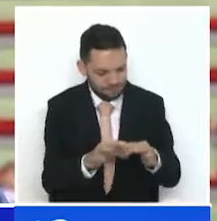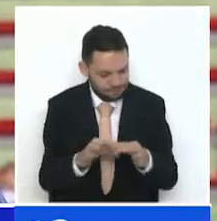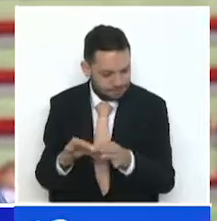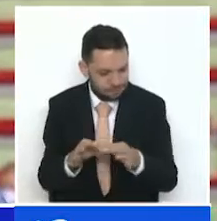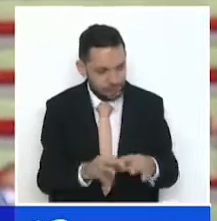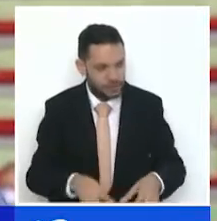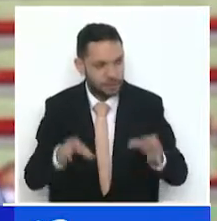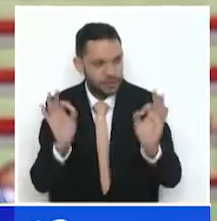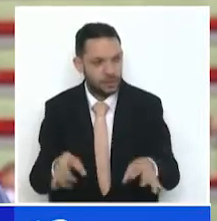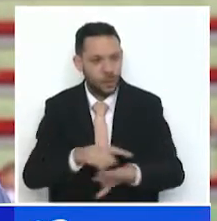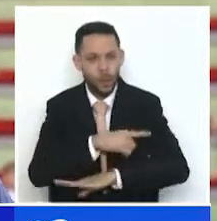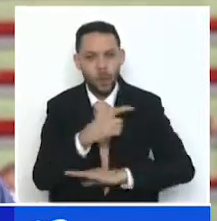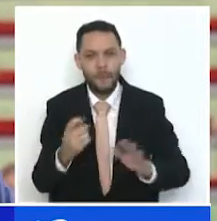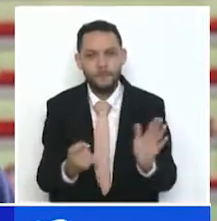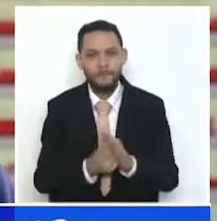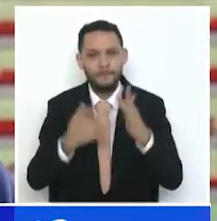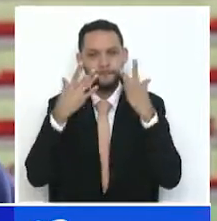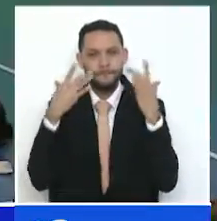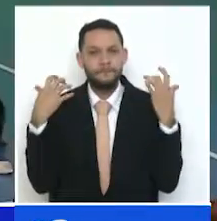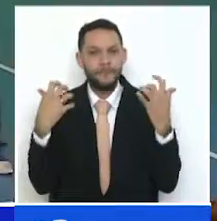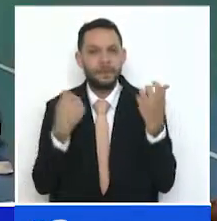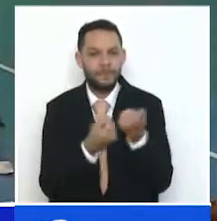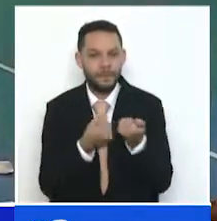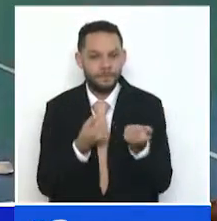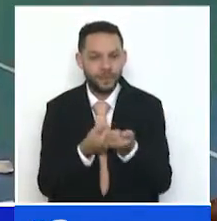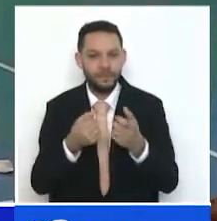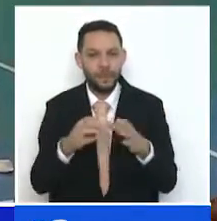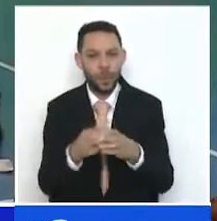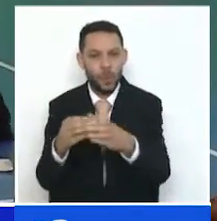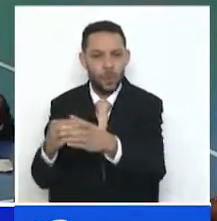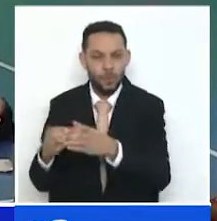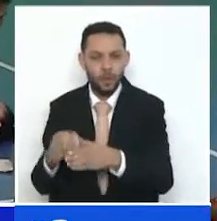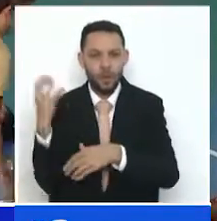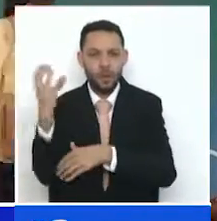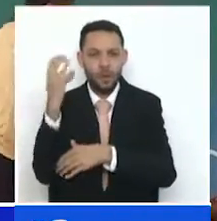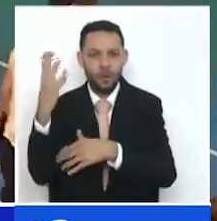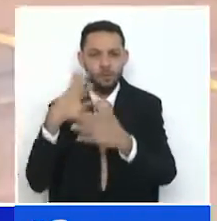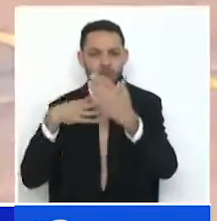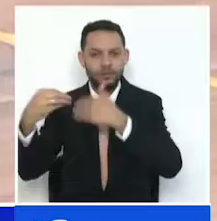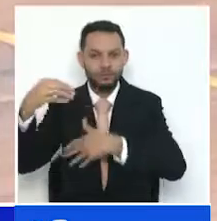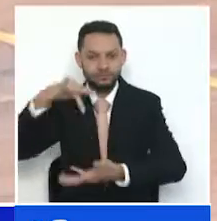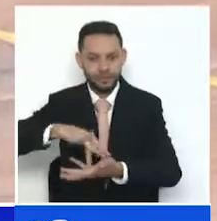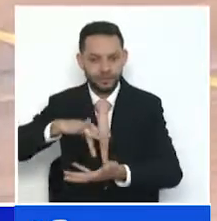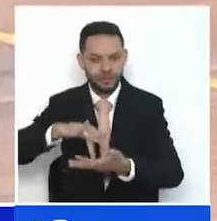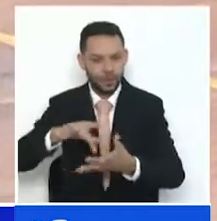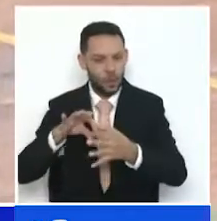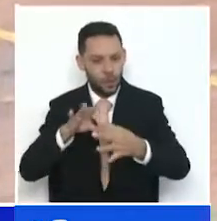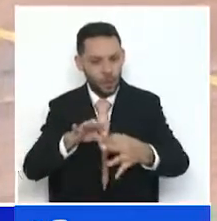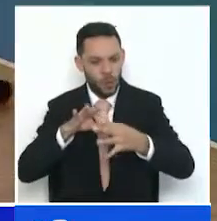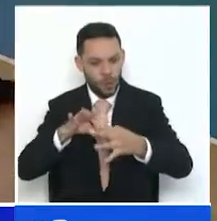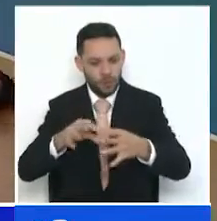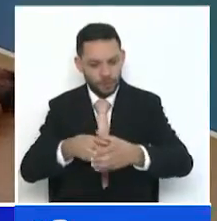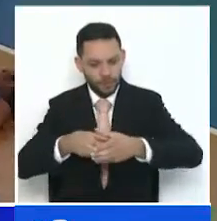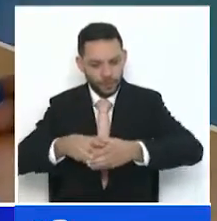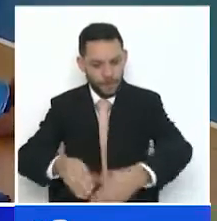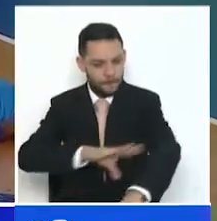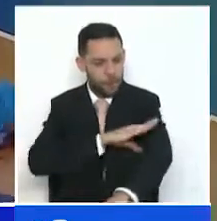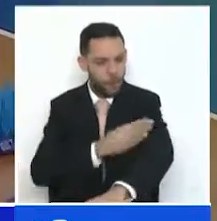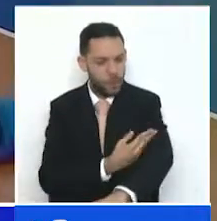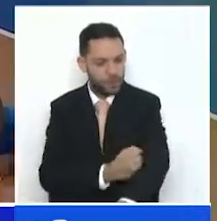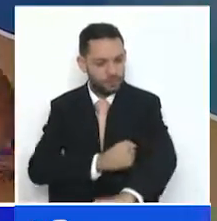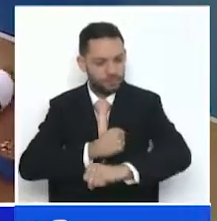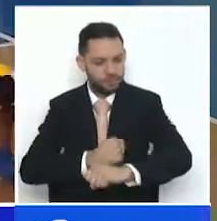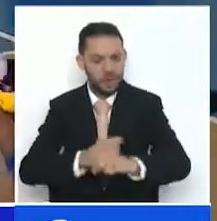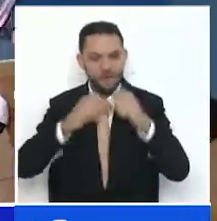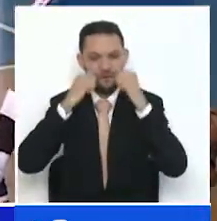la mayoría de las jugadoras de la selección se encuentran jugando fuera del país, pues es lograr unir el equipo, que haya una adaptación física y una adaptación